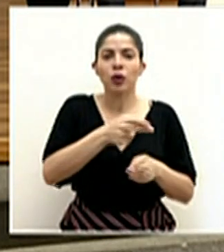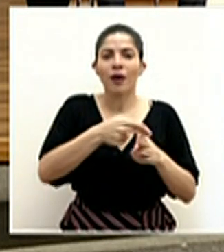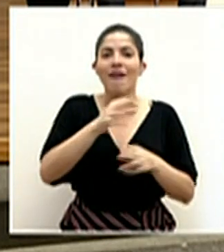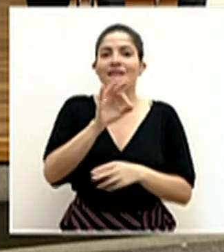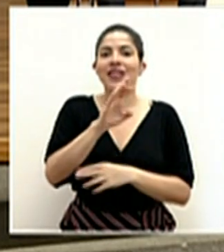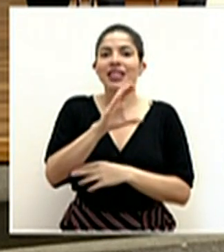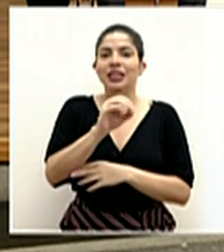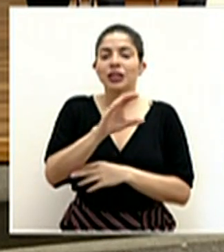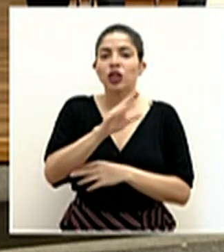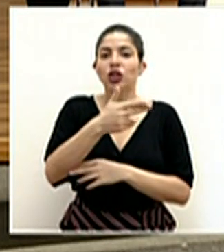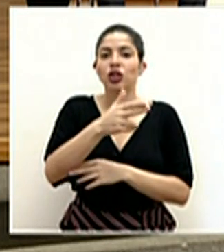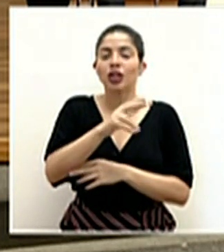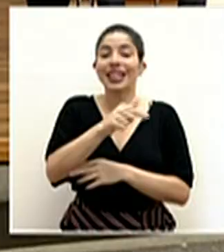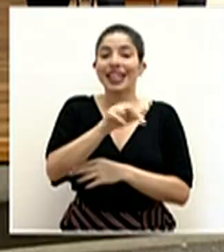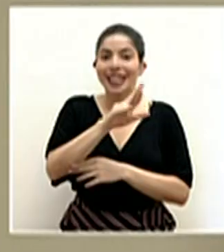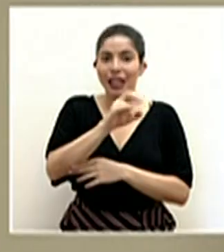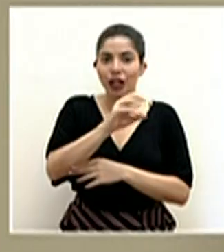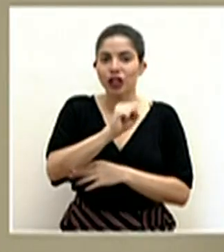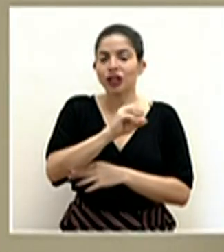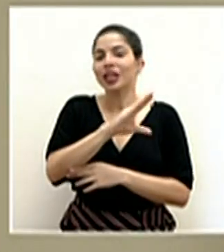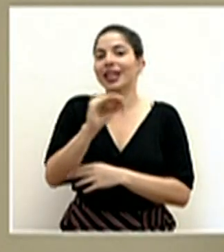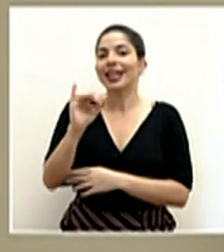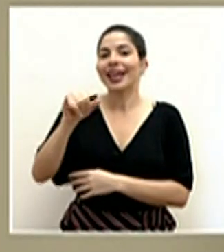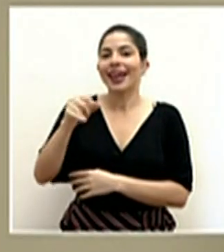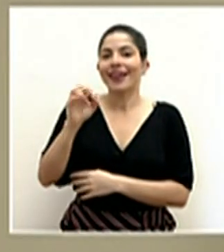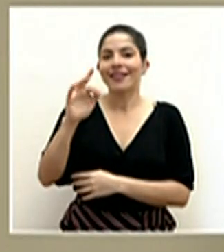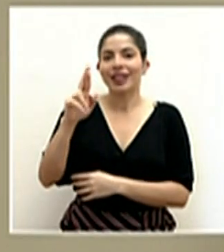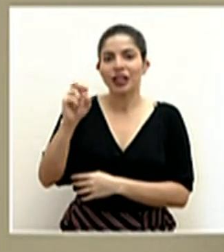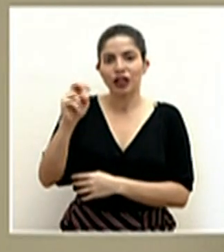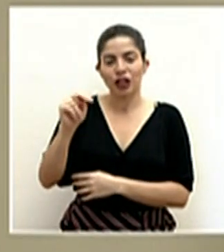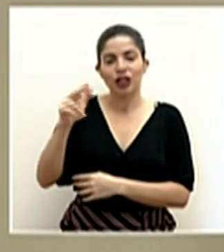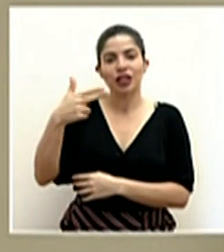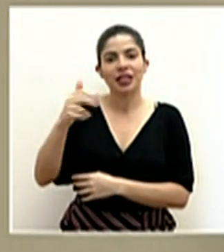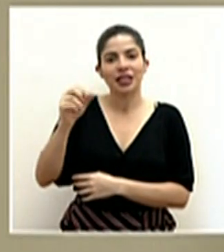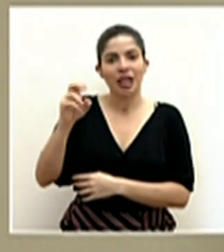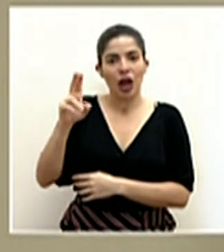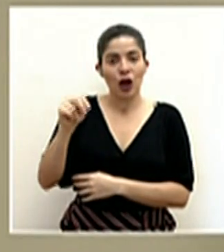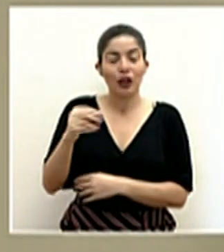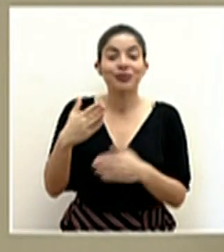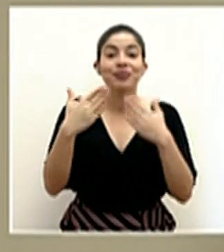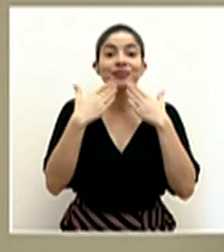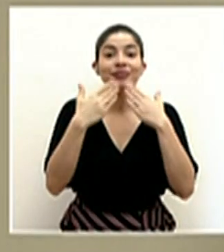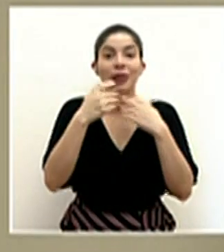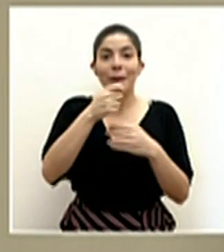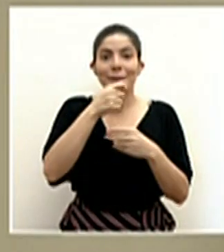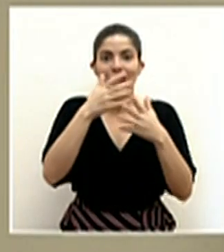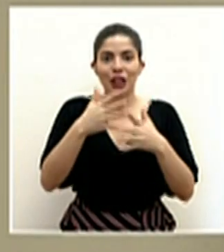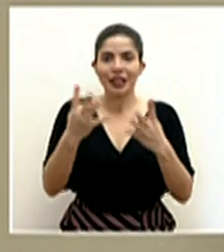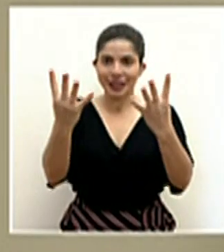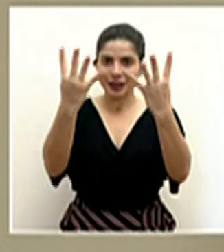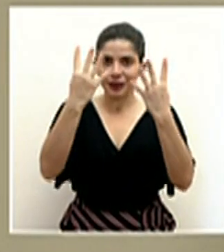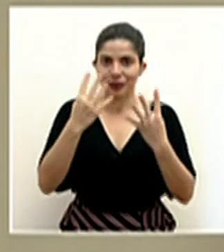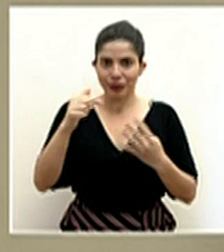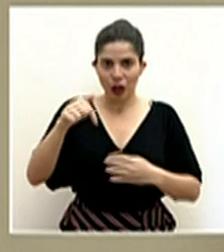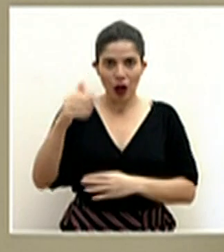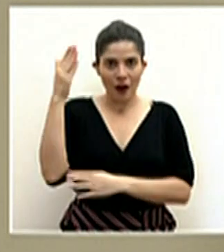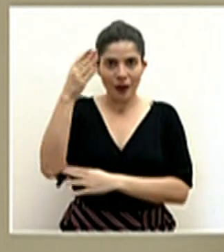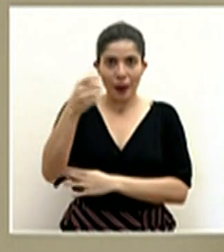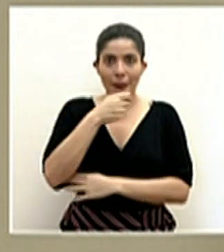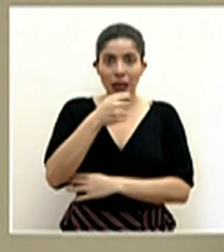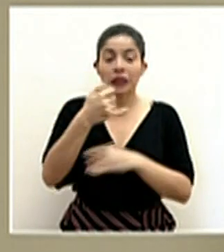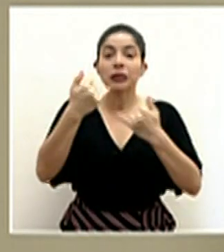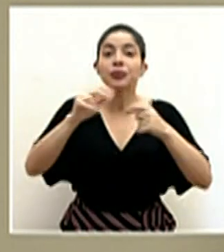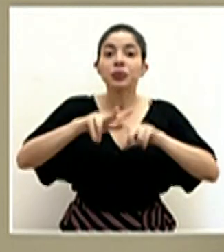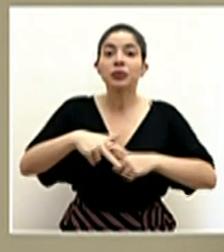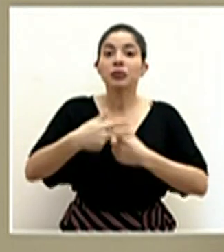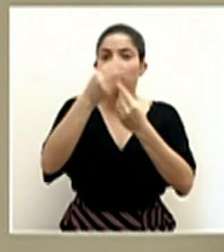Francisco Quirós y Jefferson Chacón. Saludamos también a los y las colegas que nos acompañan de manera presencial en esta conferencia de prensa. Iniciamos